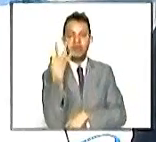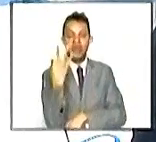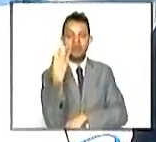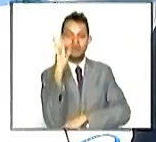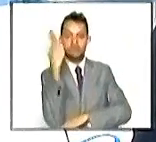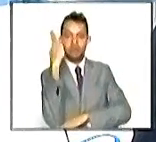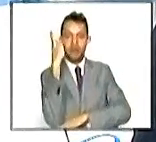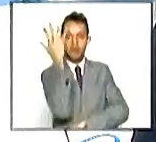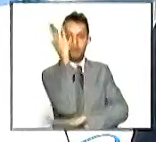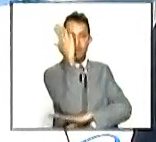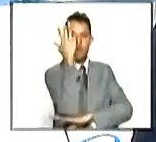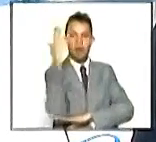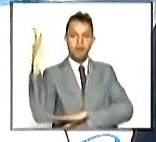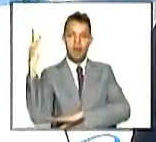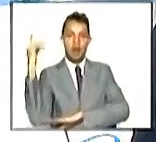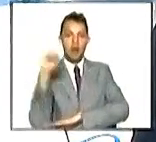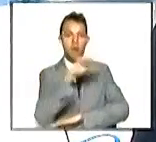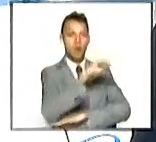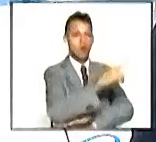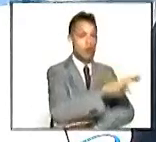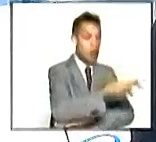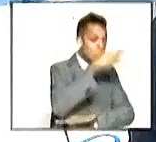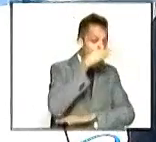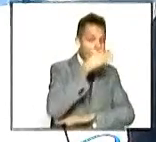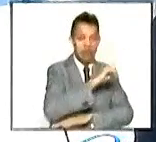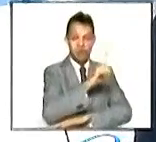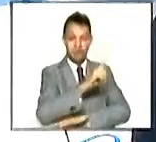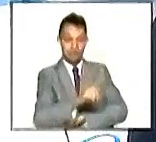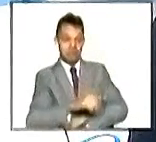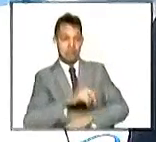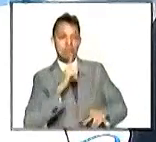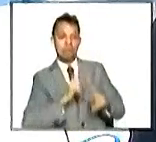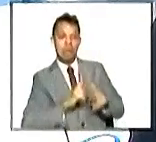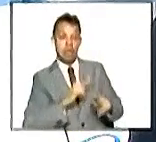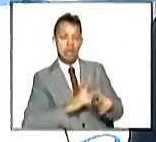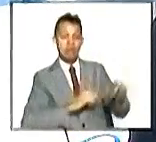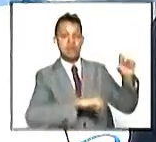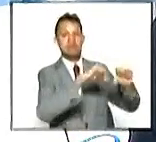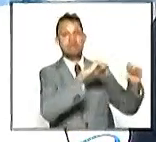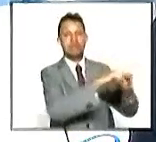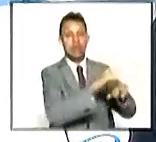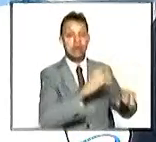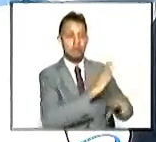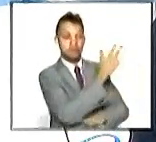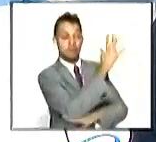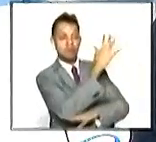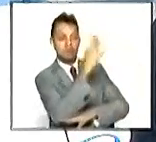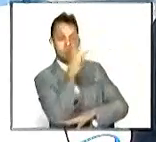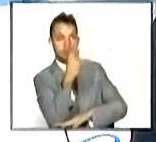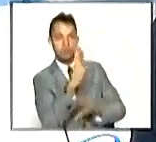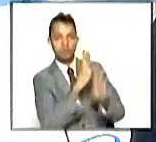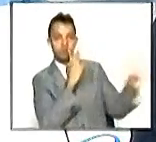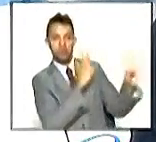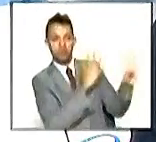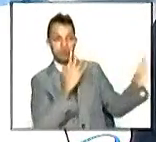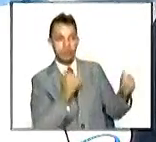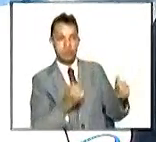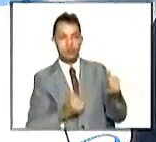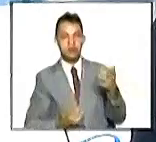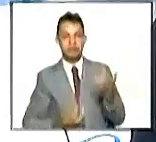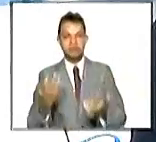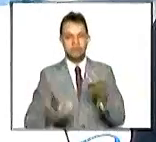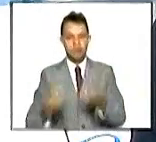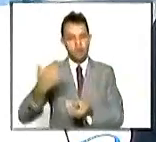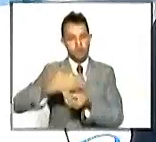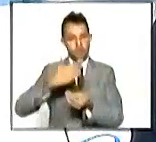que él sí come, de la otra pues ni se atreve a probarla. Y me sucedió lo mismo. Yo por eso, yo voy a un restaurante y yo sé si un chef es